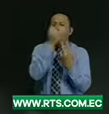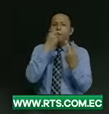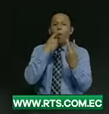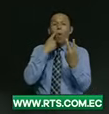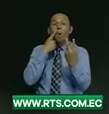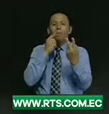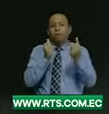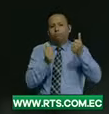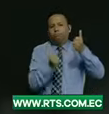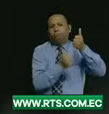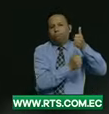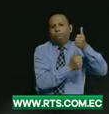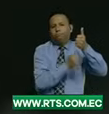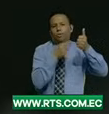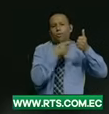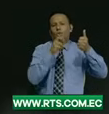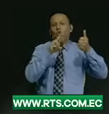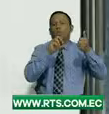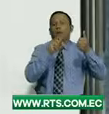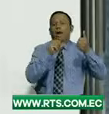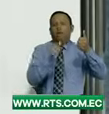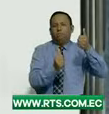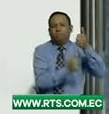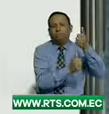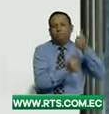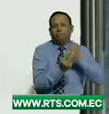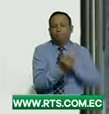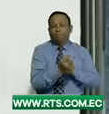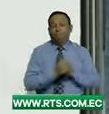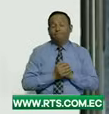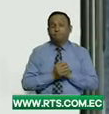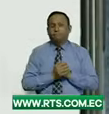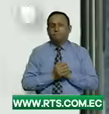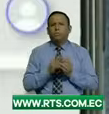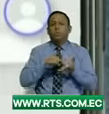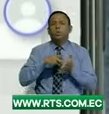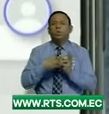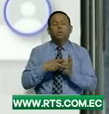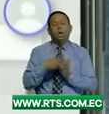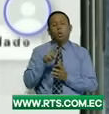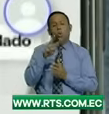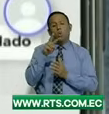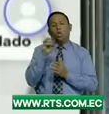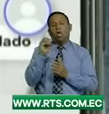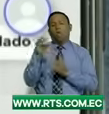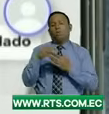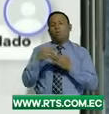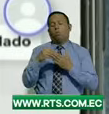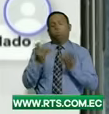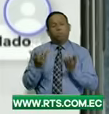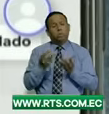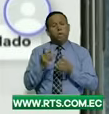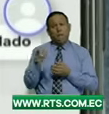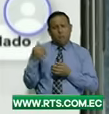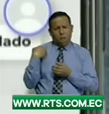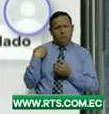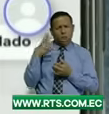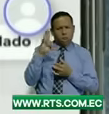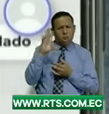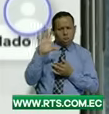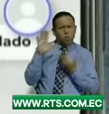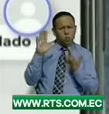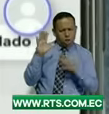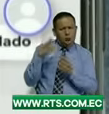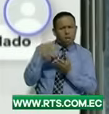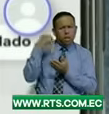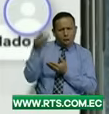del narcotraficante Leandro Norero. Estamos hablando de 200K. Él ya tiene 75 que le hemos dado. Pero si